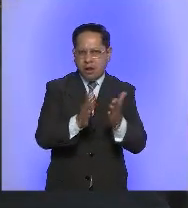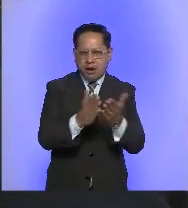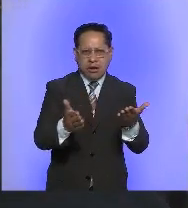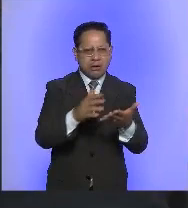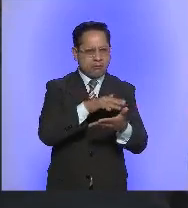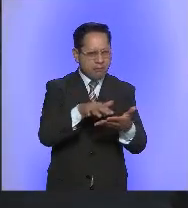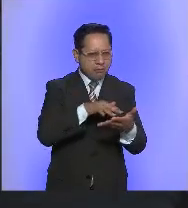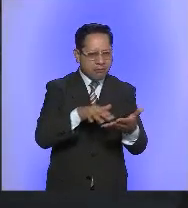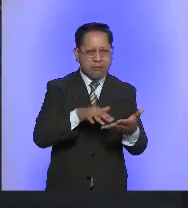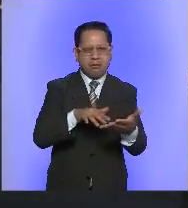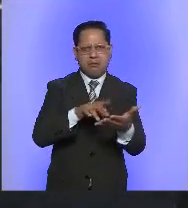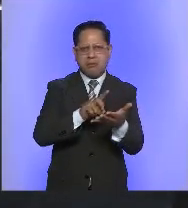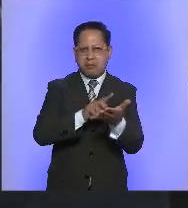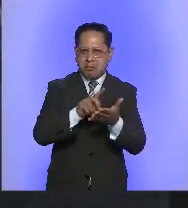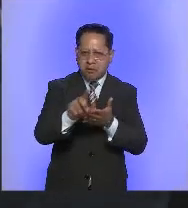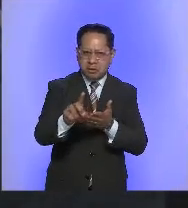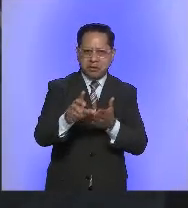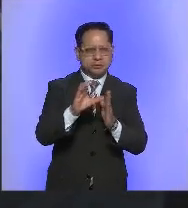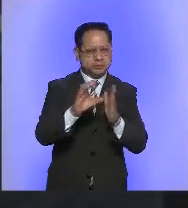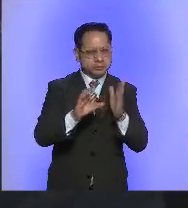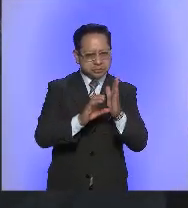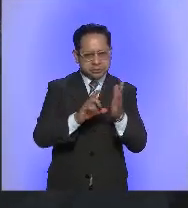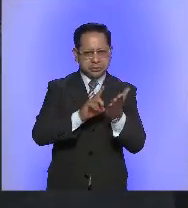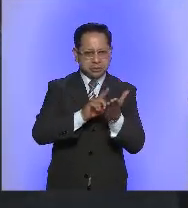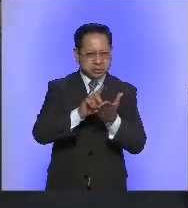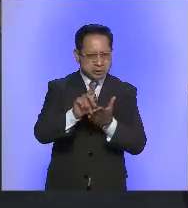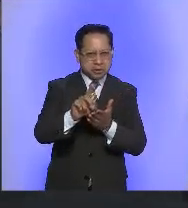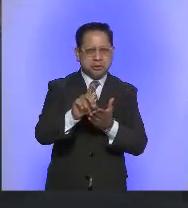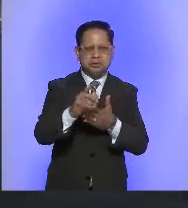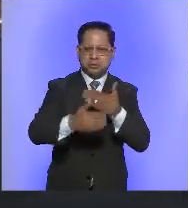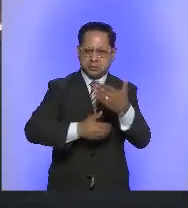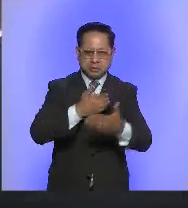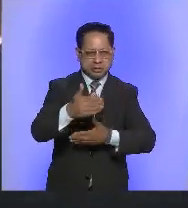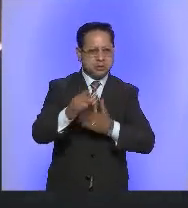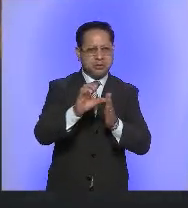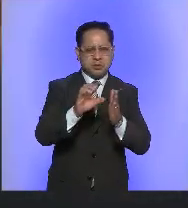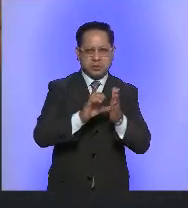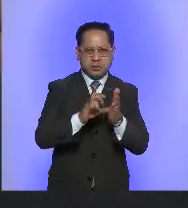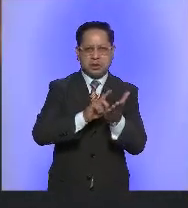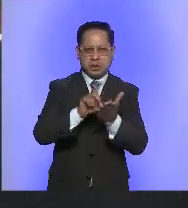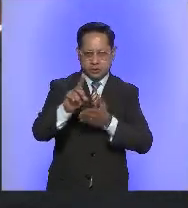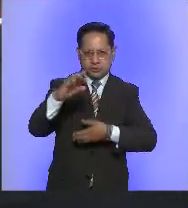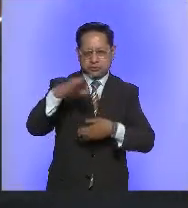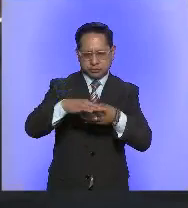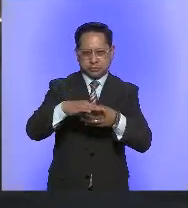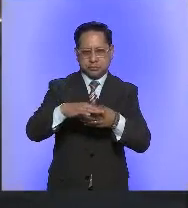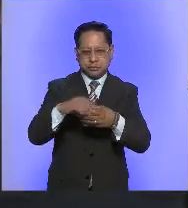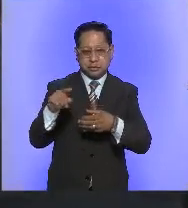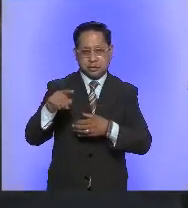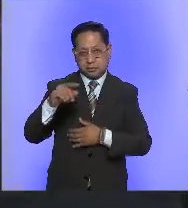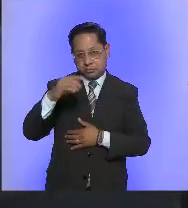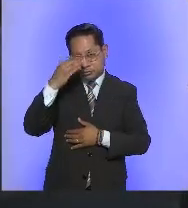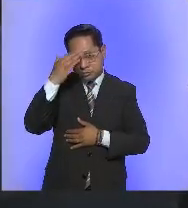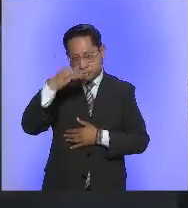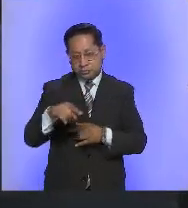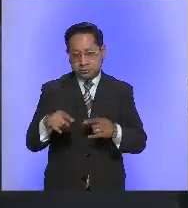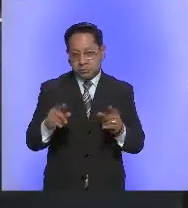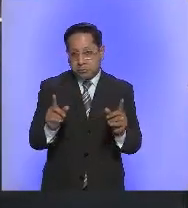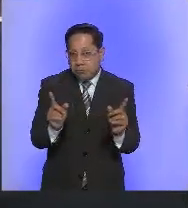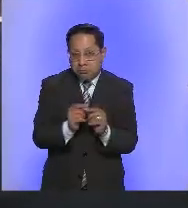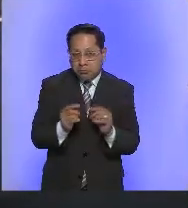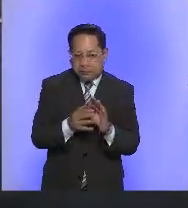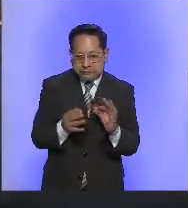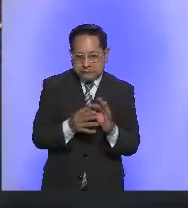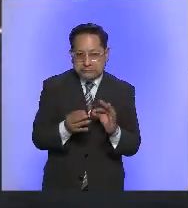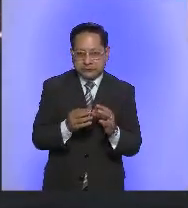constitucional, derecho procesal constitucional y derecho electoral. Después de esta breve síntesis, me permito